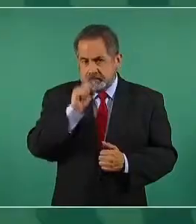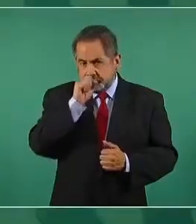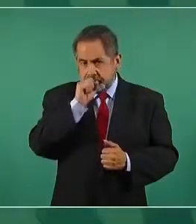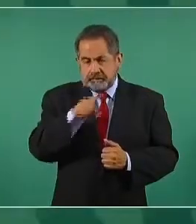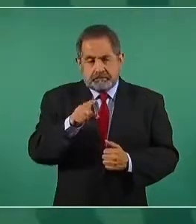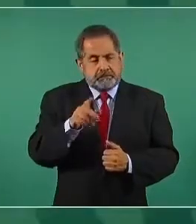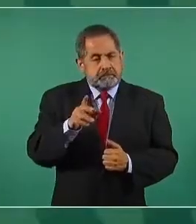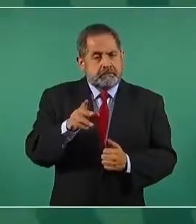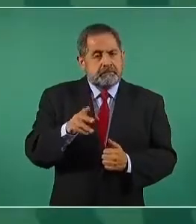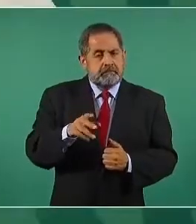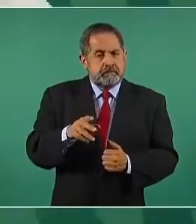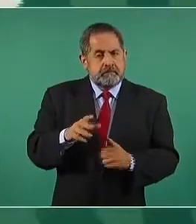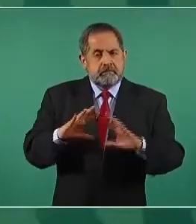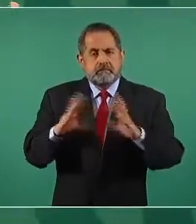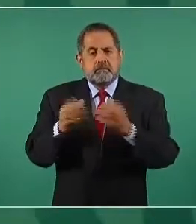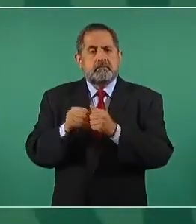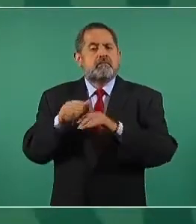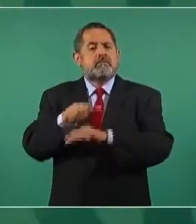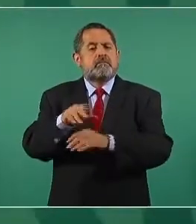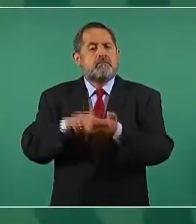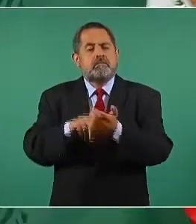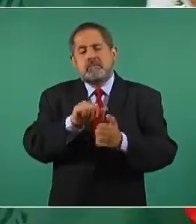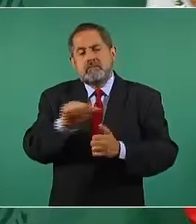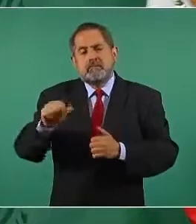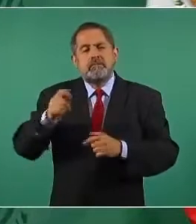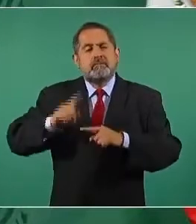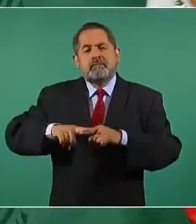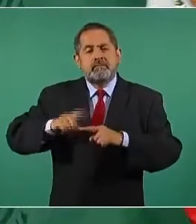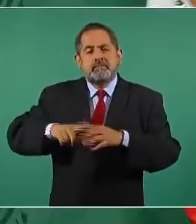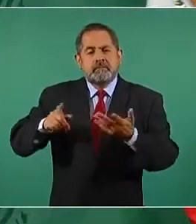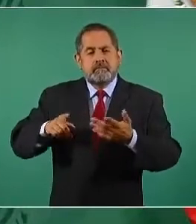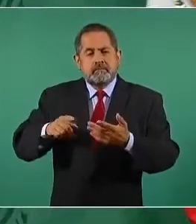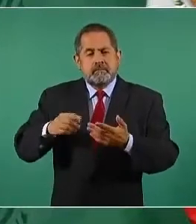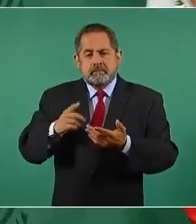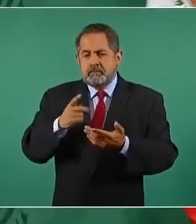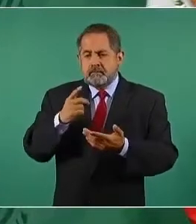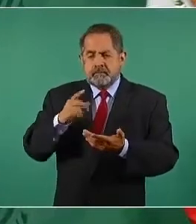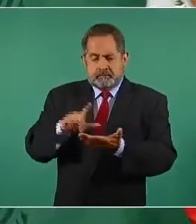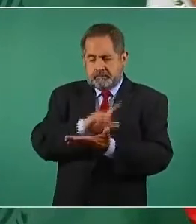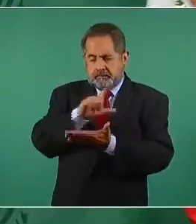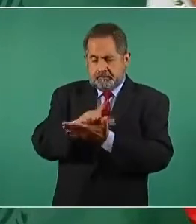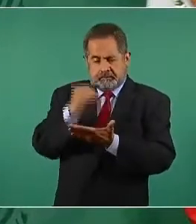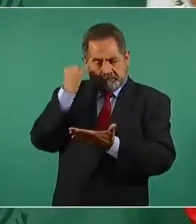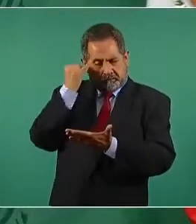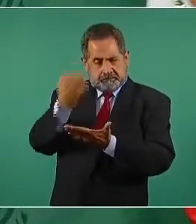también todo lo relacionado con iniciativas